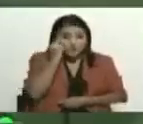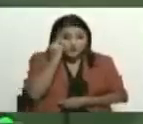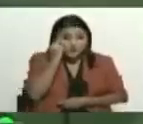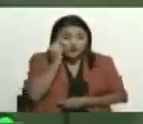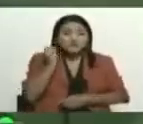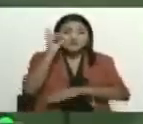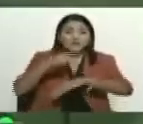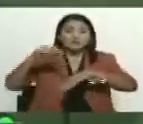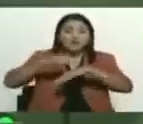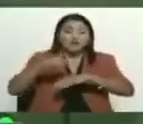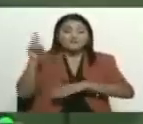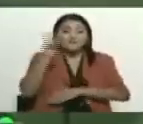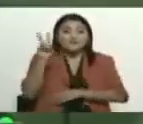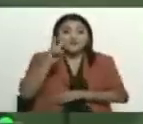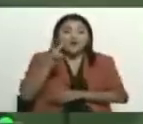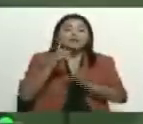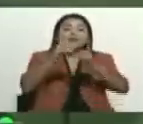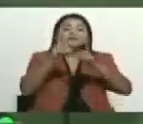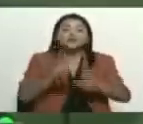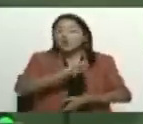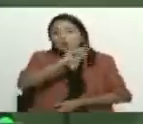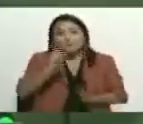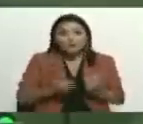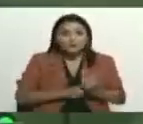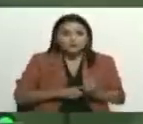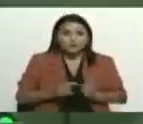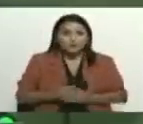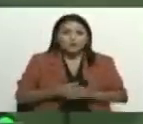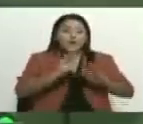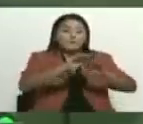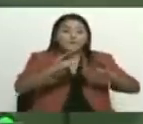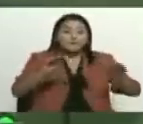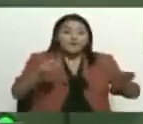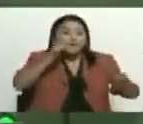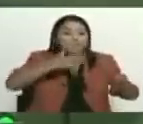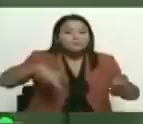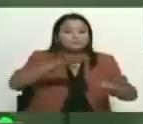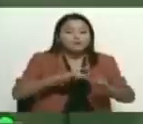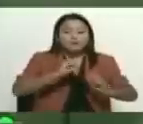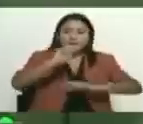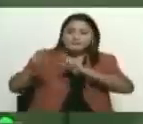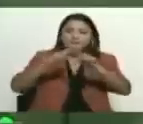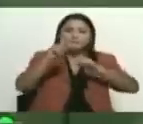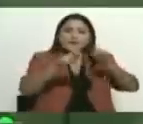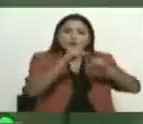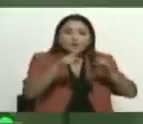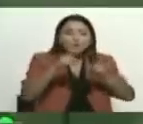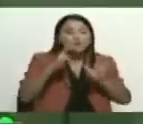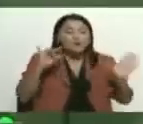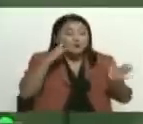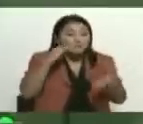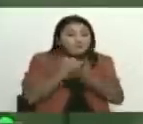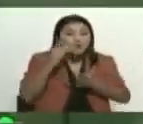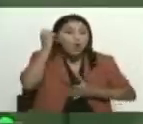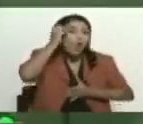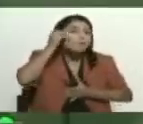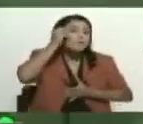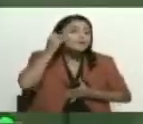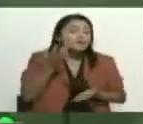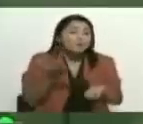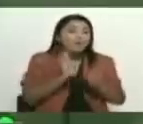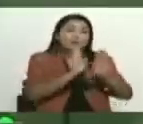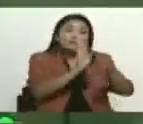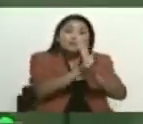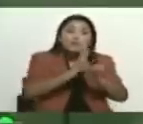Venezuela decidió por unanimidad convocar a nuestro pueblo a un referéndum consultivo para ratificar la defensa de nuestro